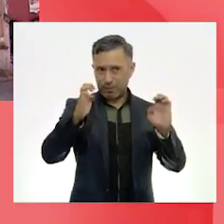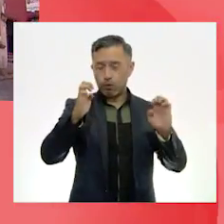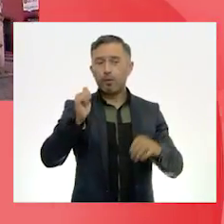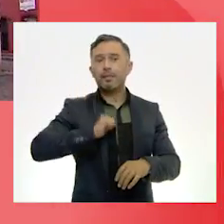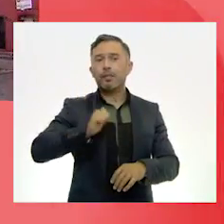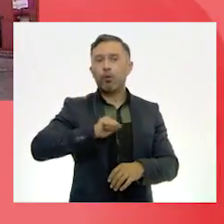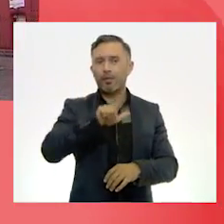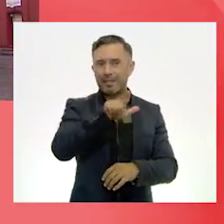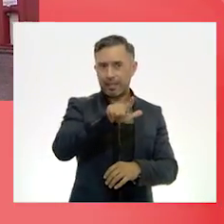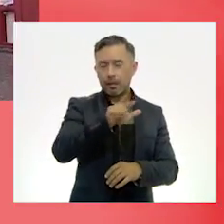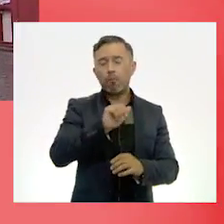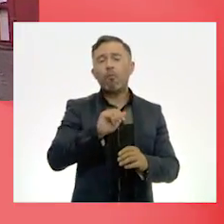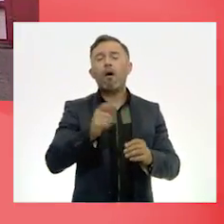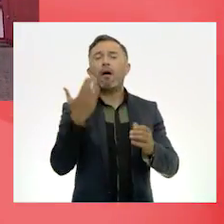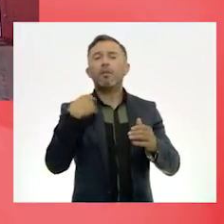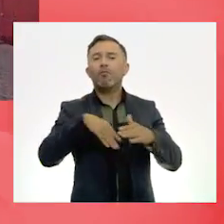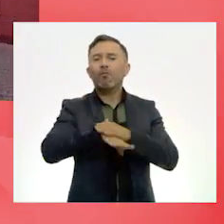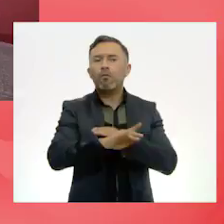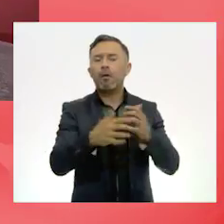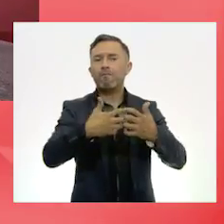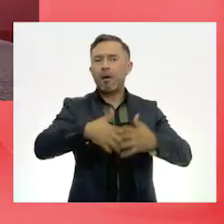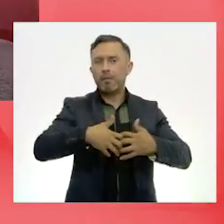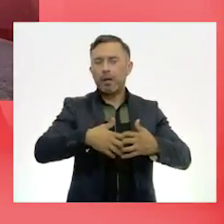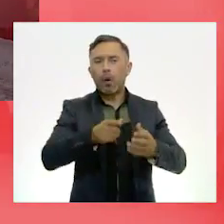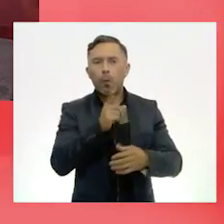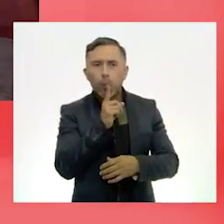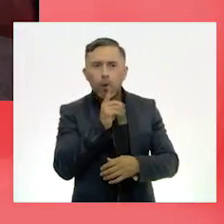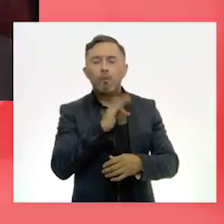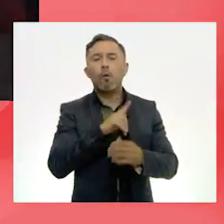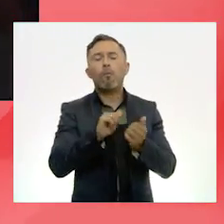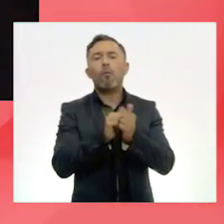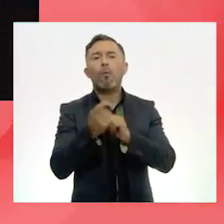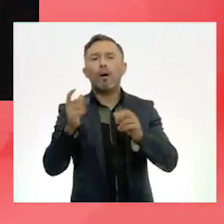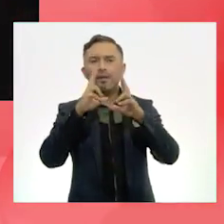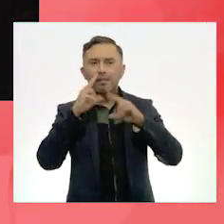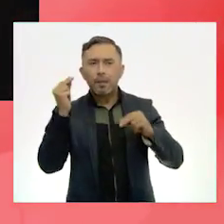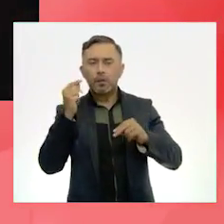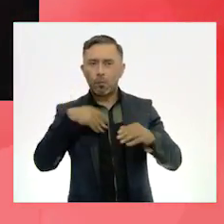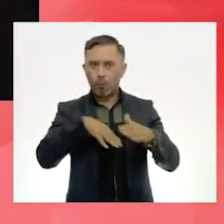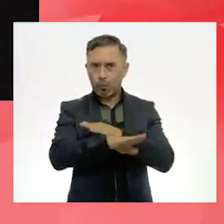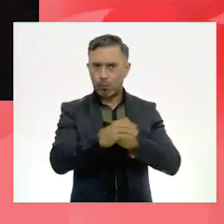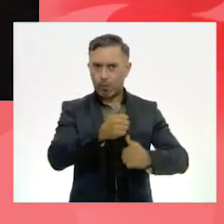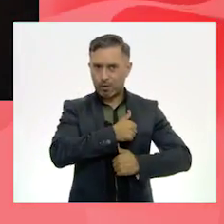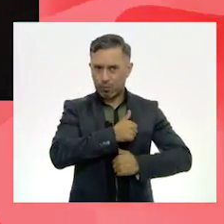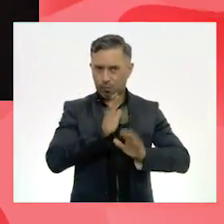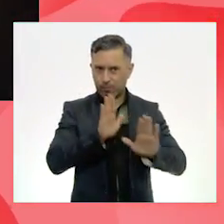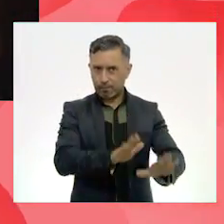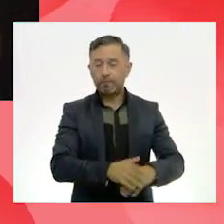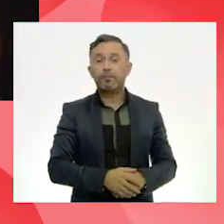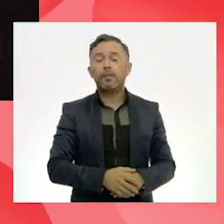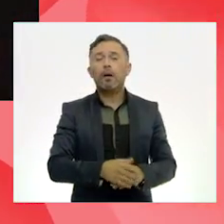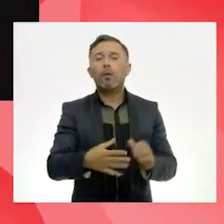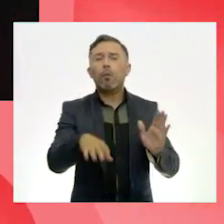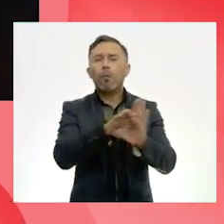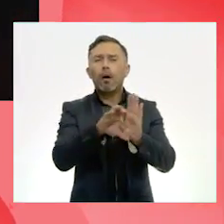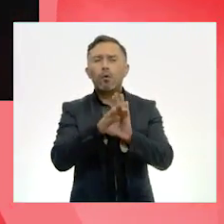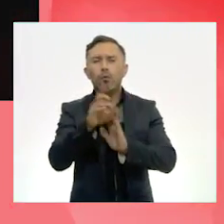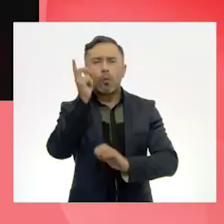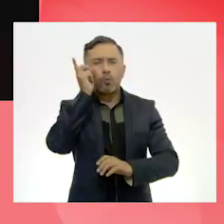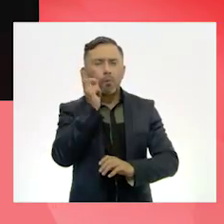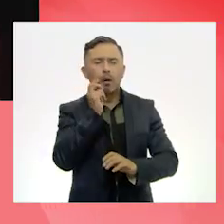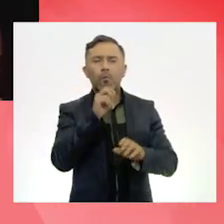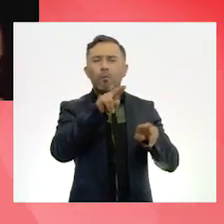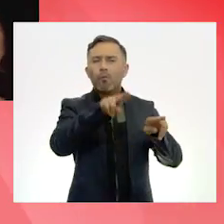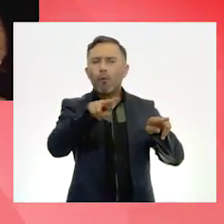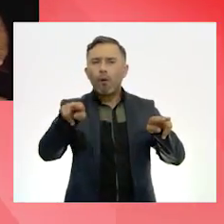velas hasta cuartel de las tropas de Emiliano Zapata. Cada una de sus habitaciones revela algo de los